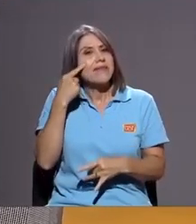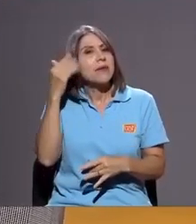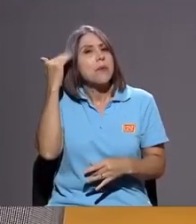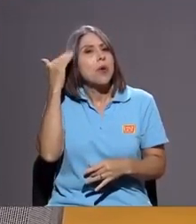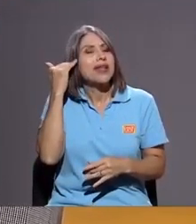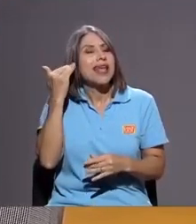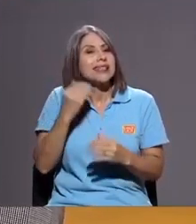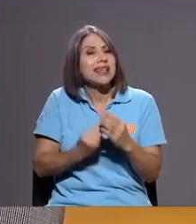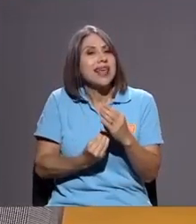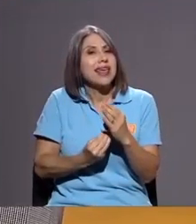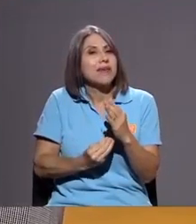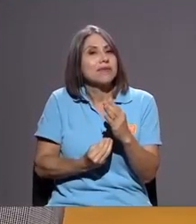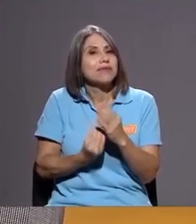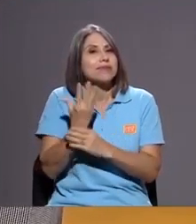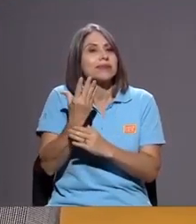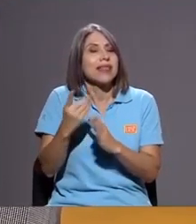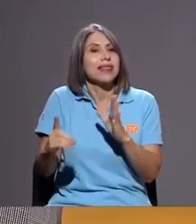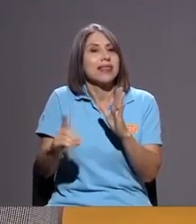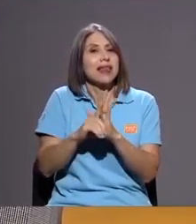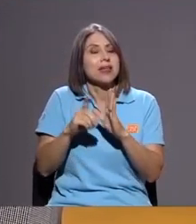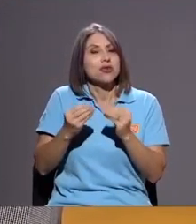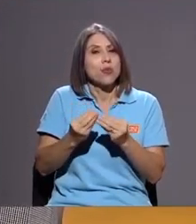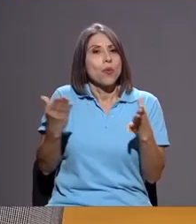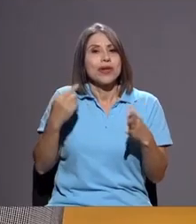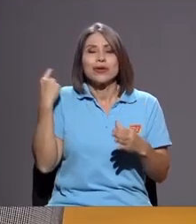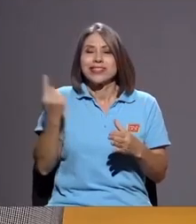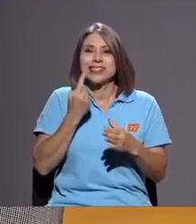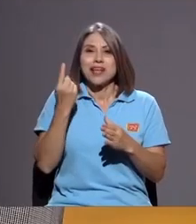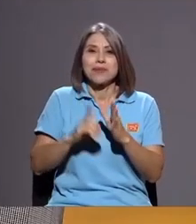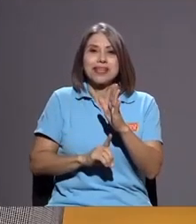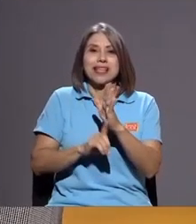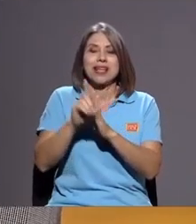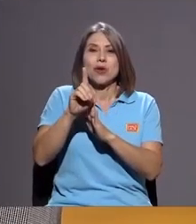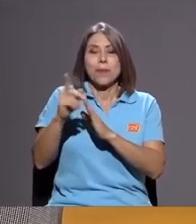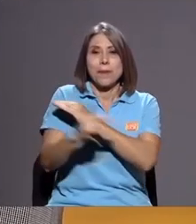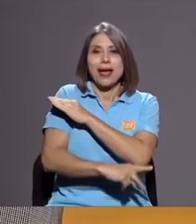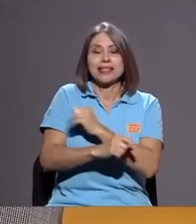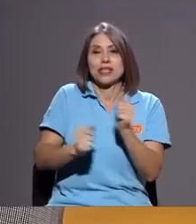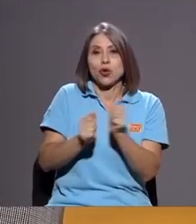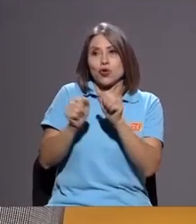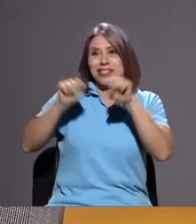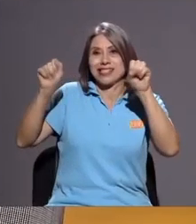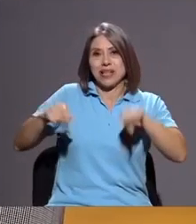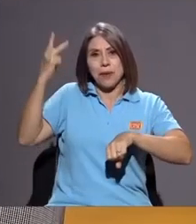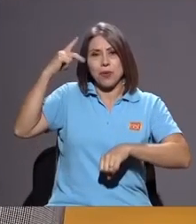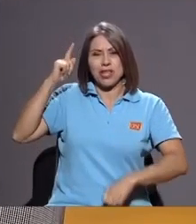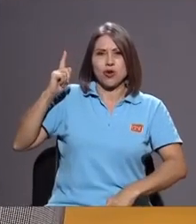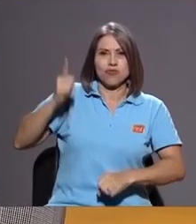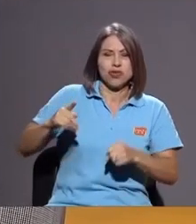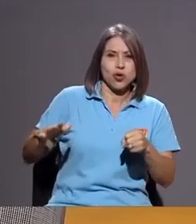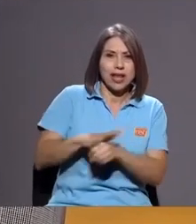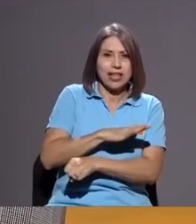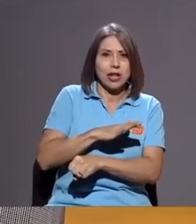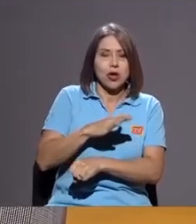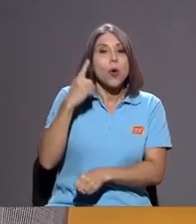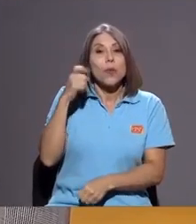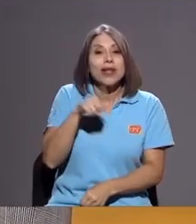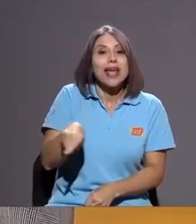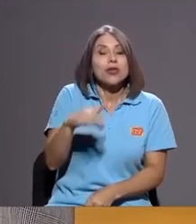El derecho público se desarrolla siempre en los países con regímenes totalitarios, uh-huh. porque es justamente buscar mecanismos